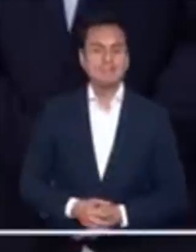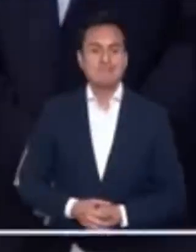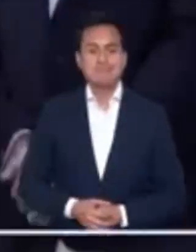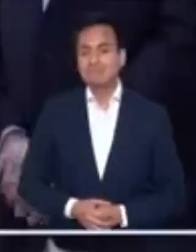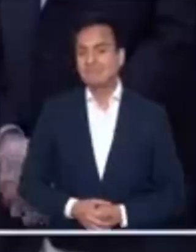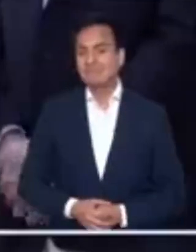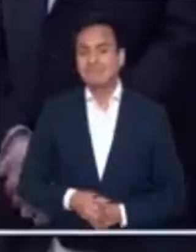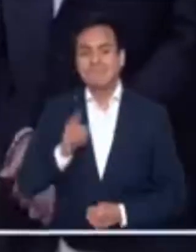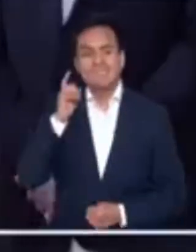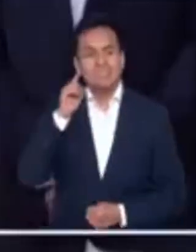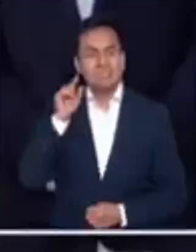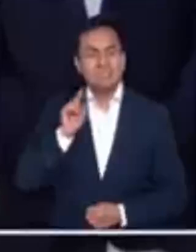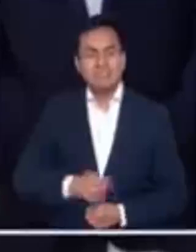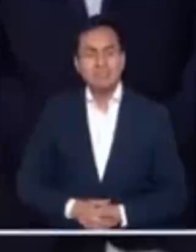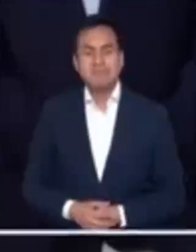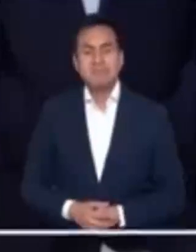antiguo.